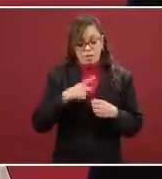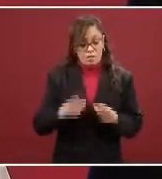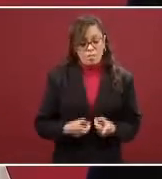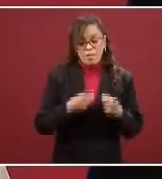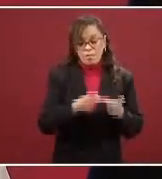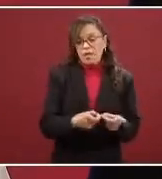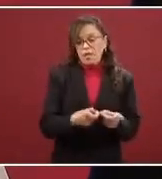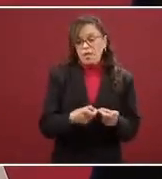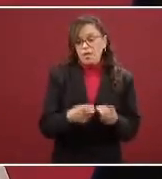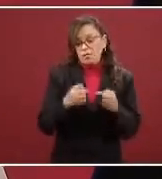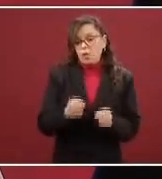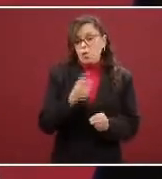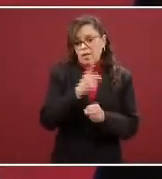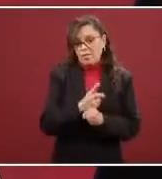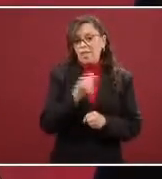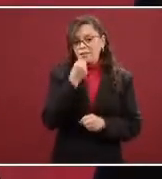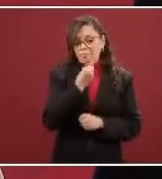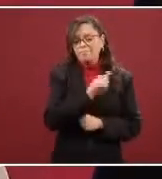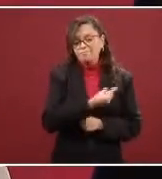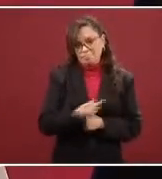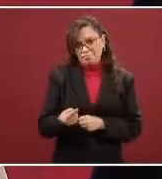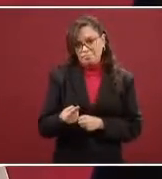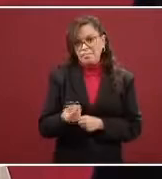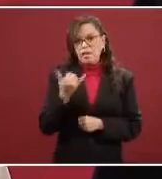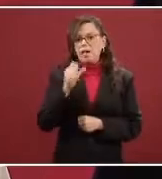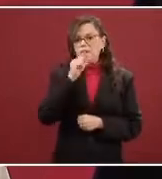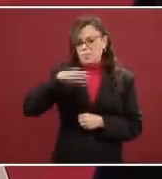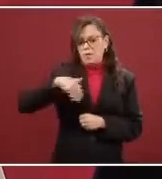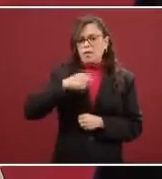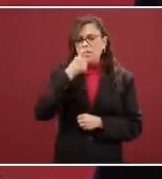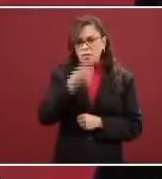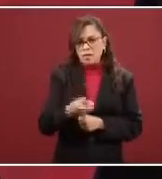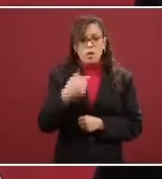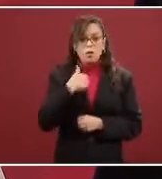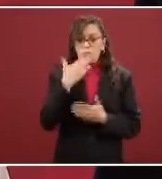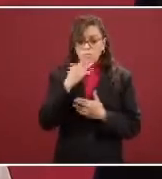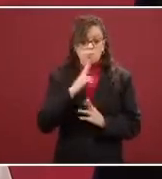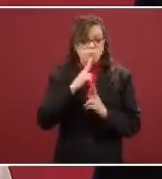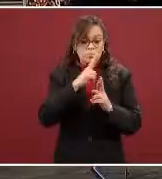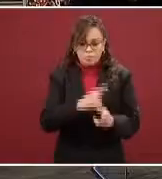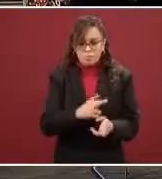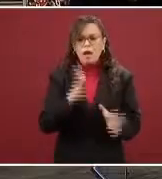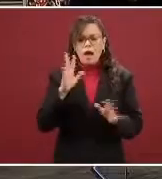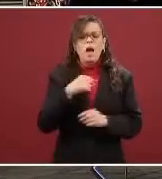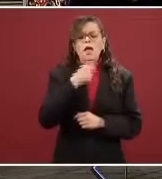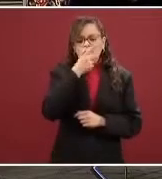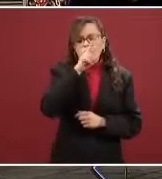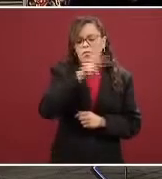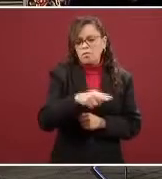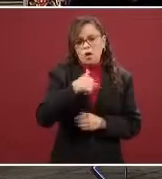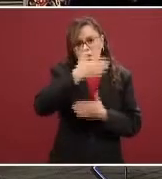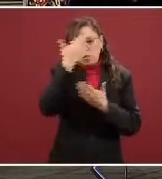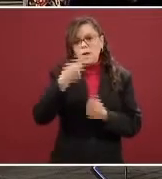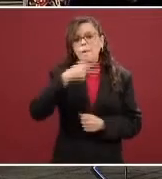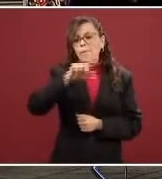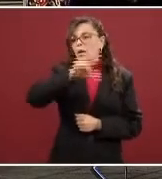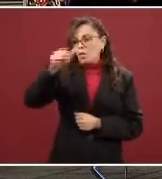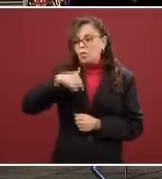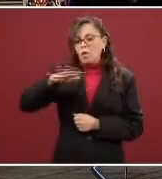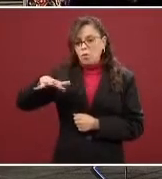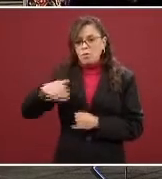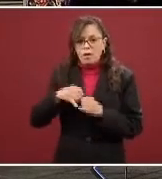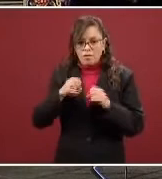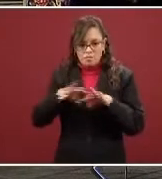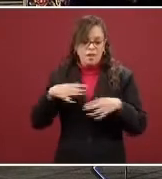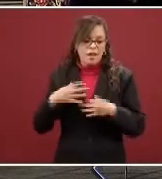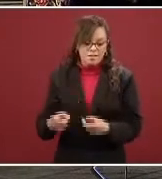que decíamos hace rato, si no tiene las respuestas, decirle, bueno, no las tengo ahorita, pero cuando las sepa podemos hablar del tema. Y las recomendaciones